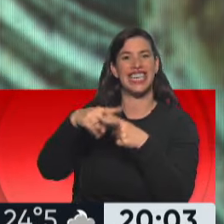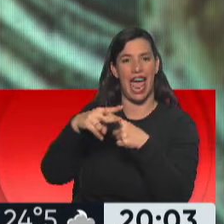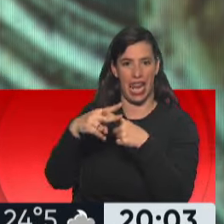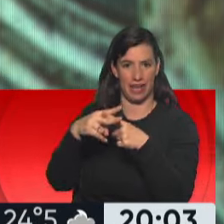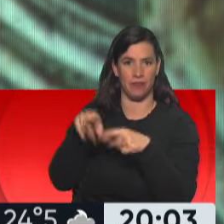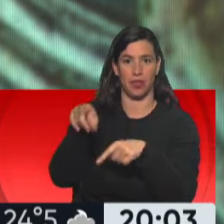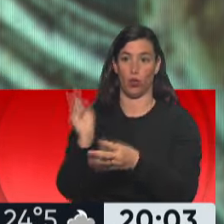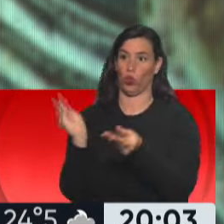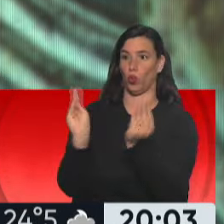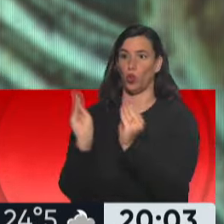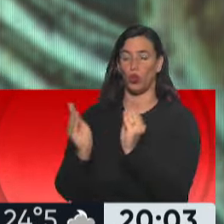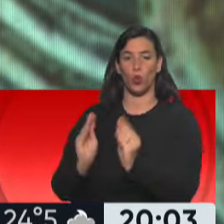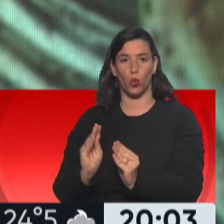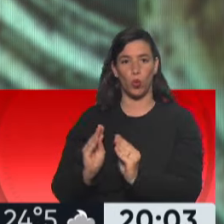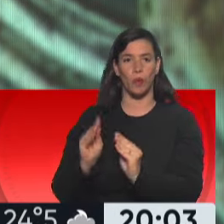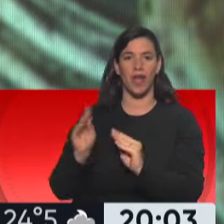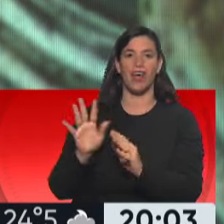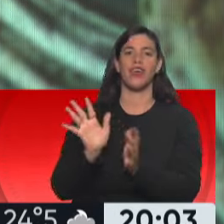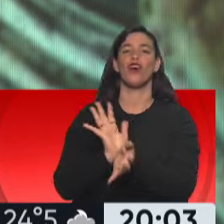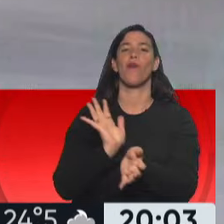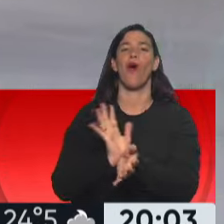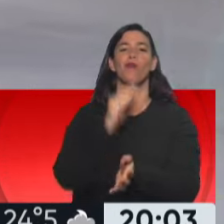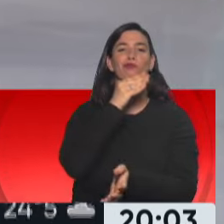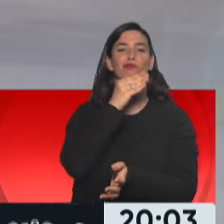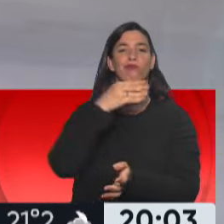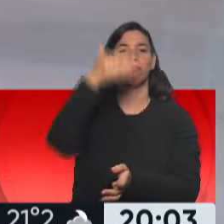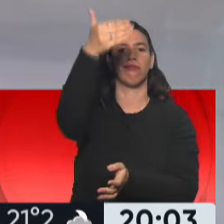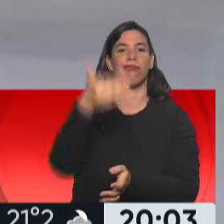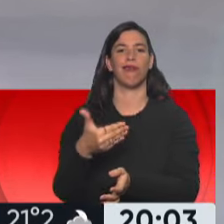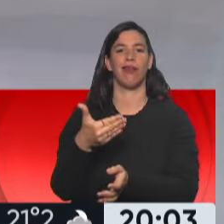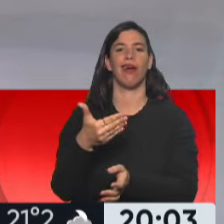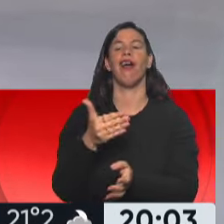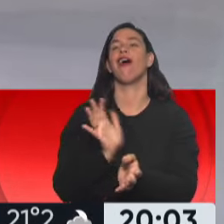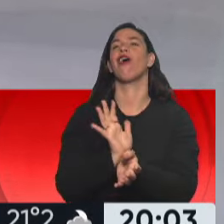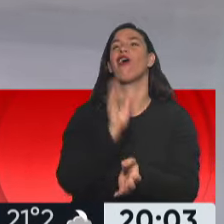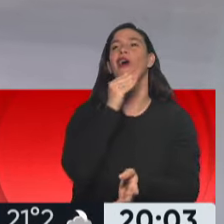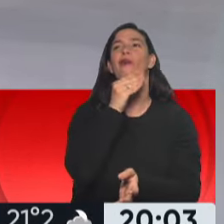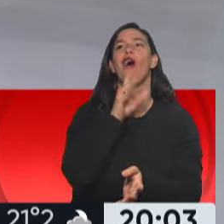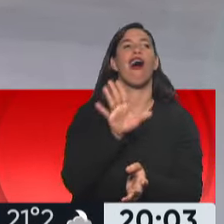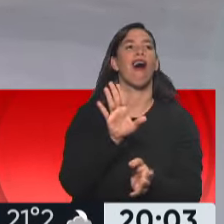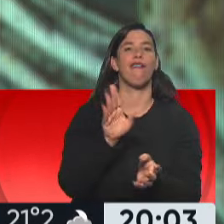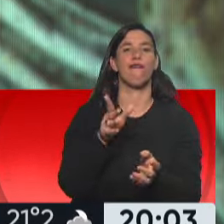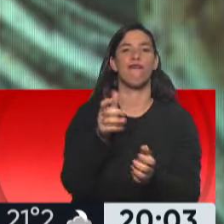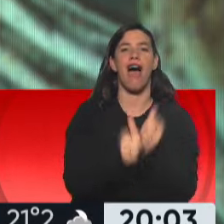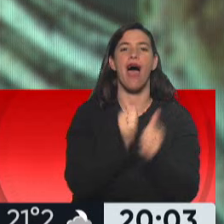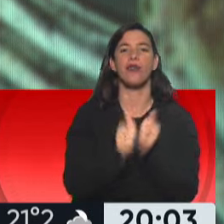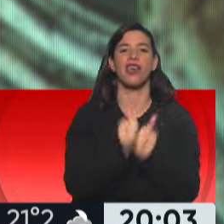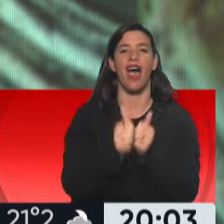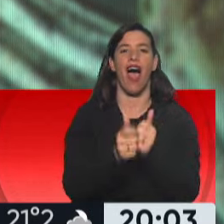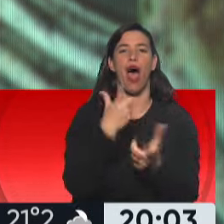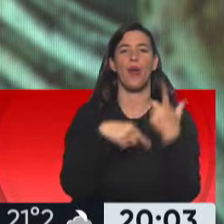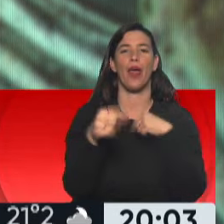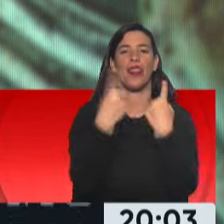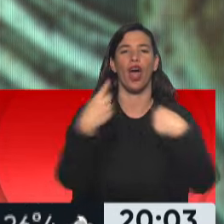armaron y hicieron una fachada de fábrica de venta de paneles para la